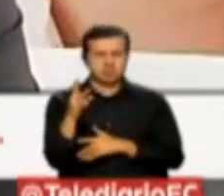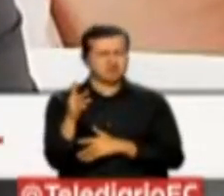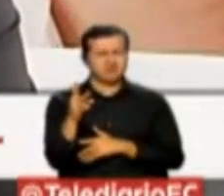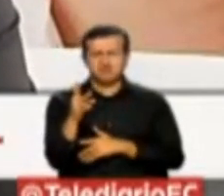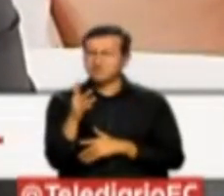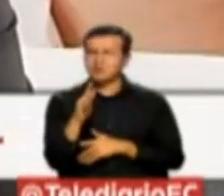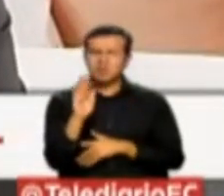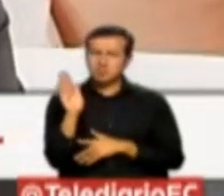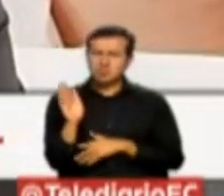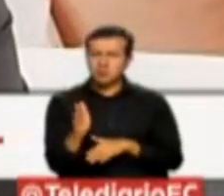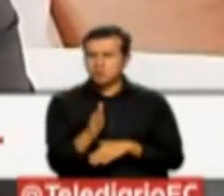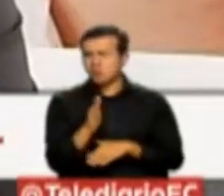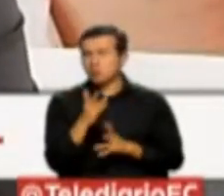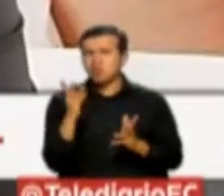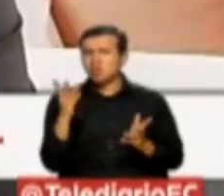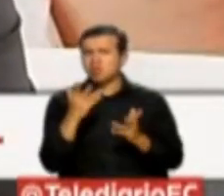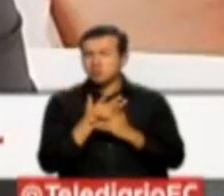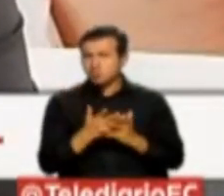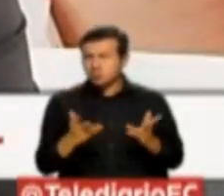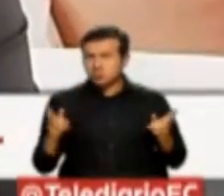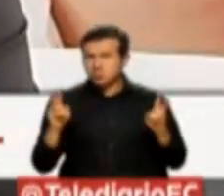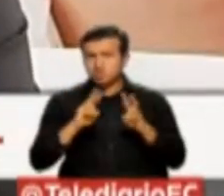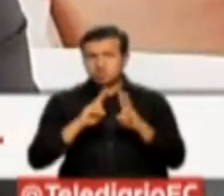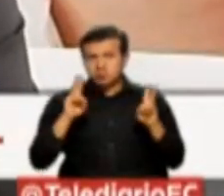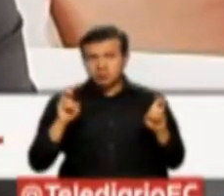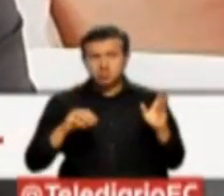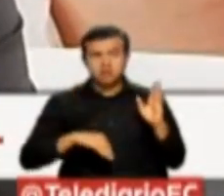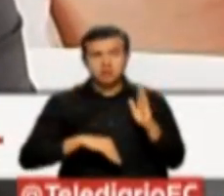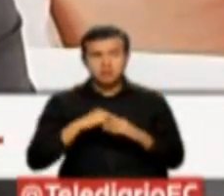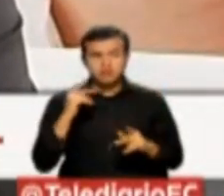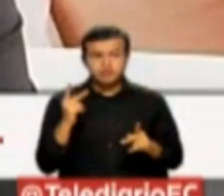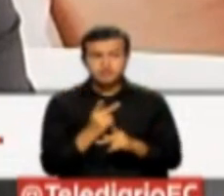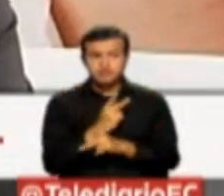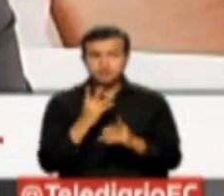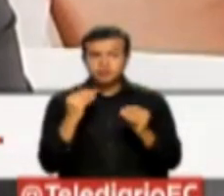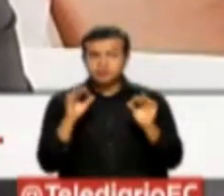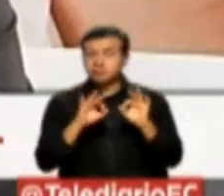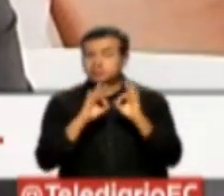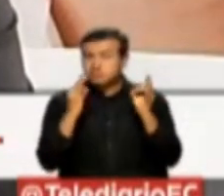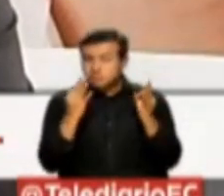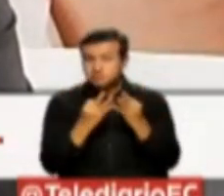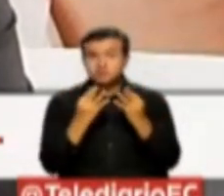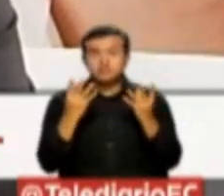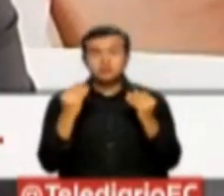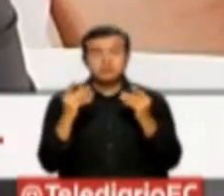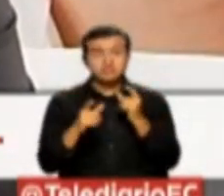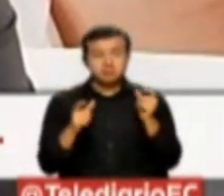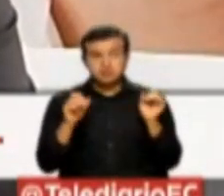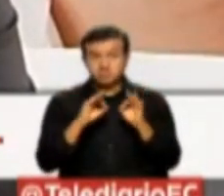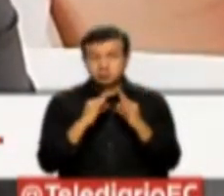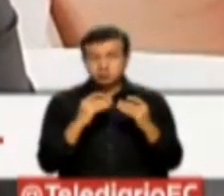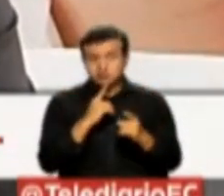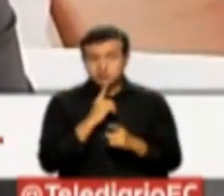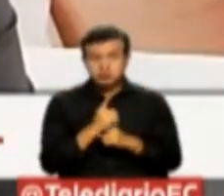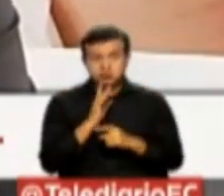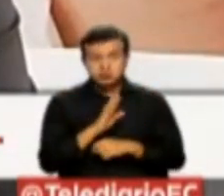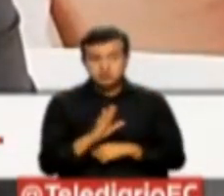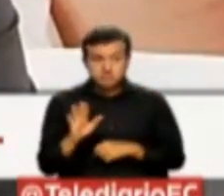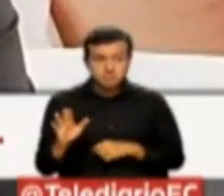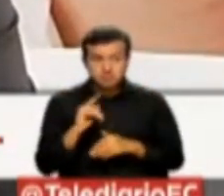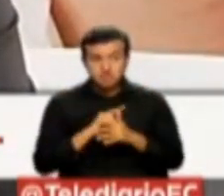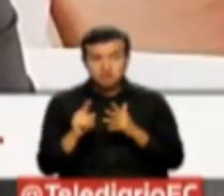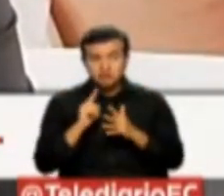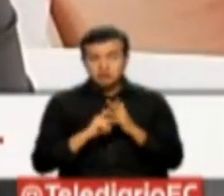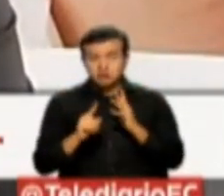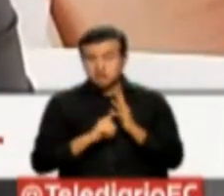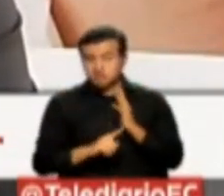de que sea o no sea gracioso el tema, hay una serie de familias, de personas que están involucradas y que viven en un contexto familiar,